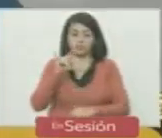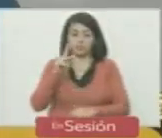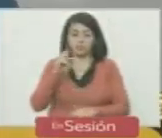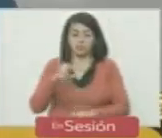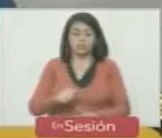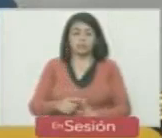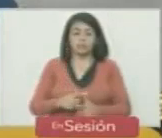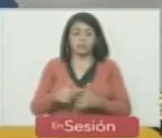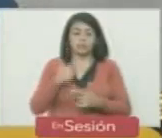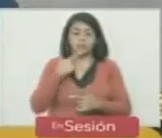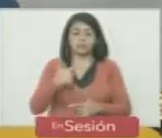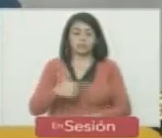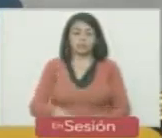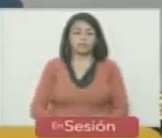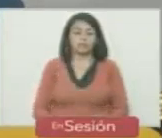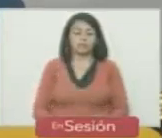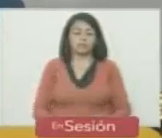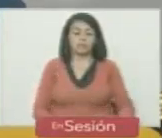Leota,